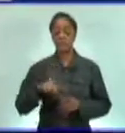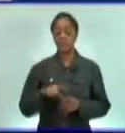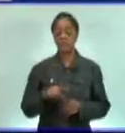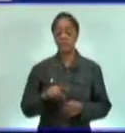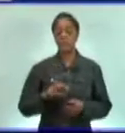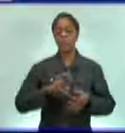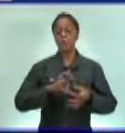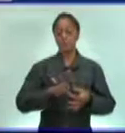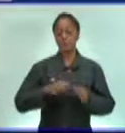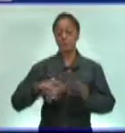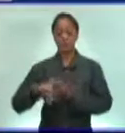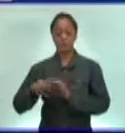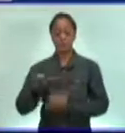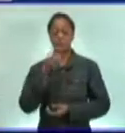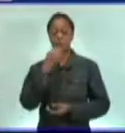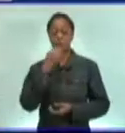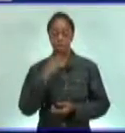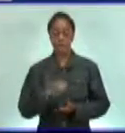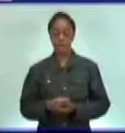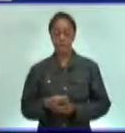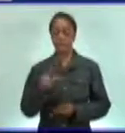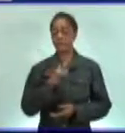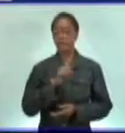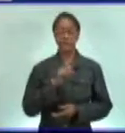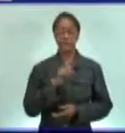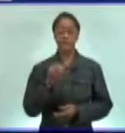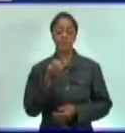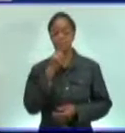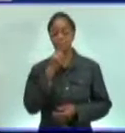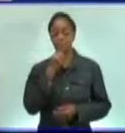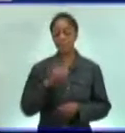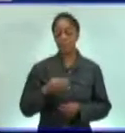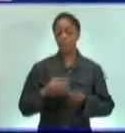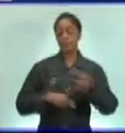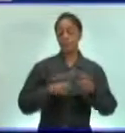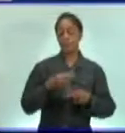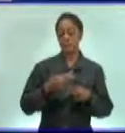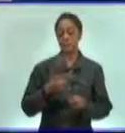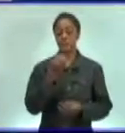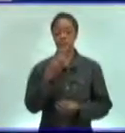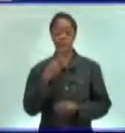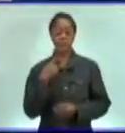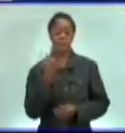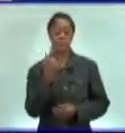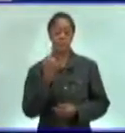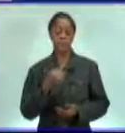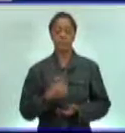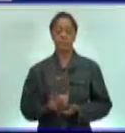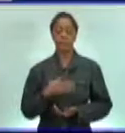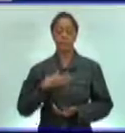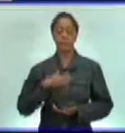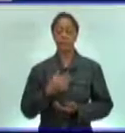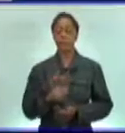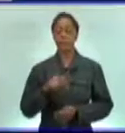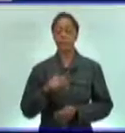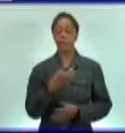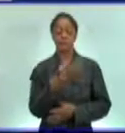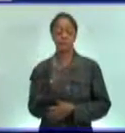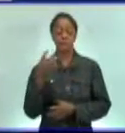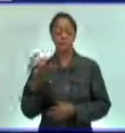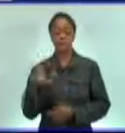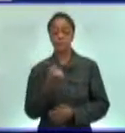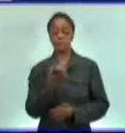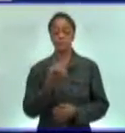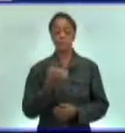continúan la cadena de alimentación y que no son capaces de elaborar sus alimentos por ellos propios, ya que las plantas son los